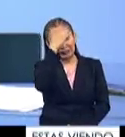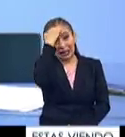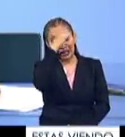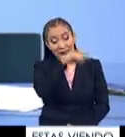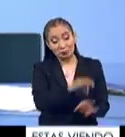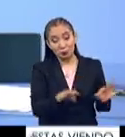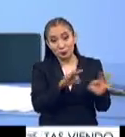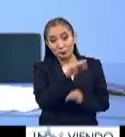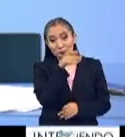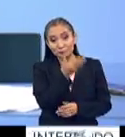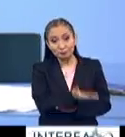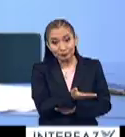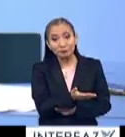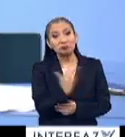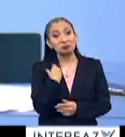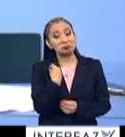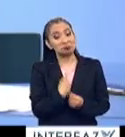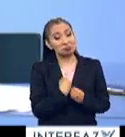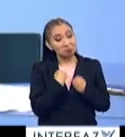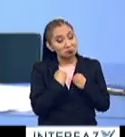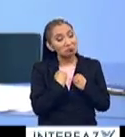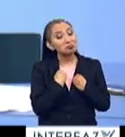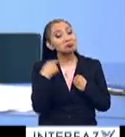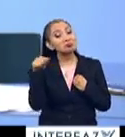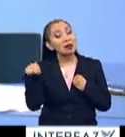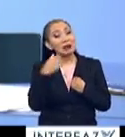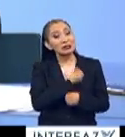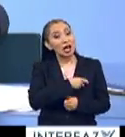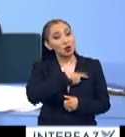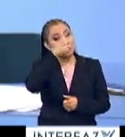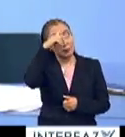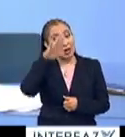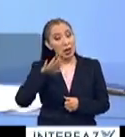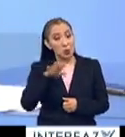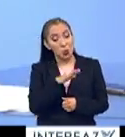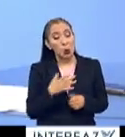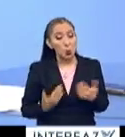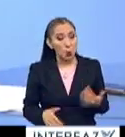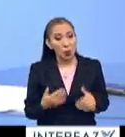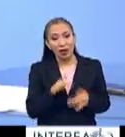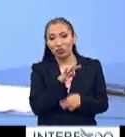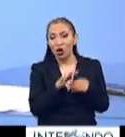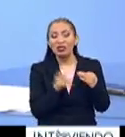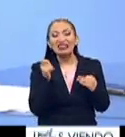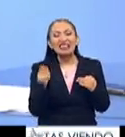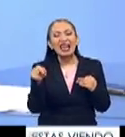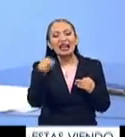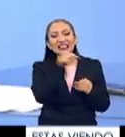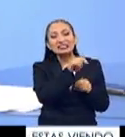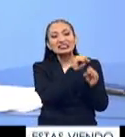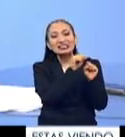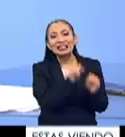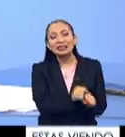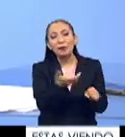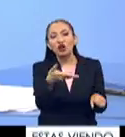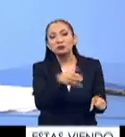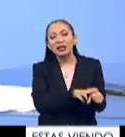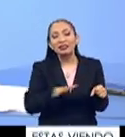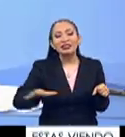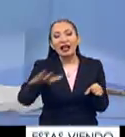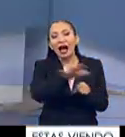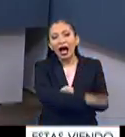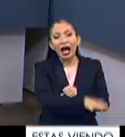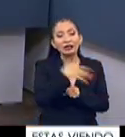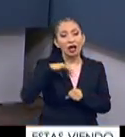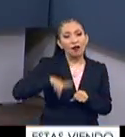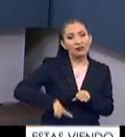experiencia importantísima, vital para la salud pública en México, en fin, y todo lo que signifique este sistema hospitalario,